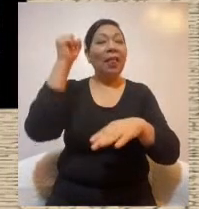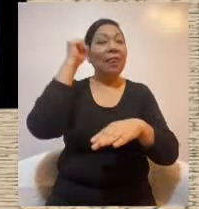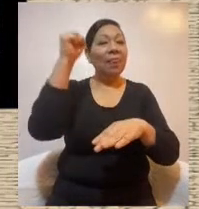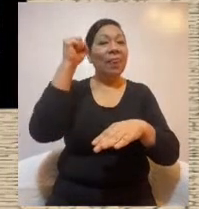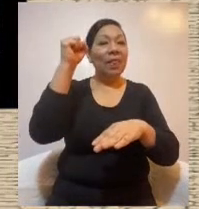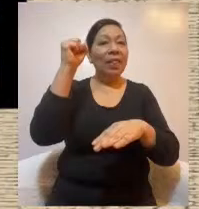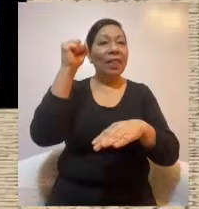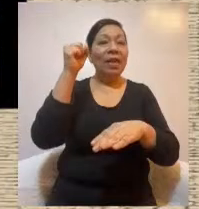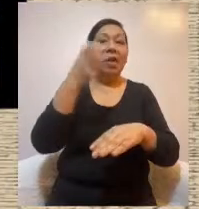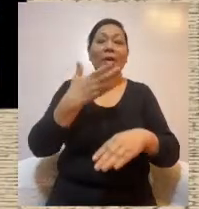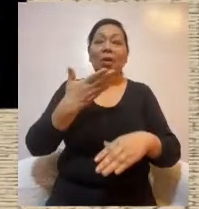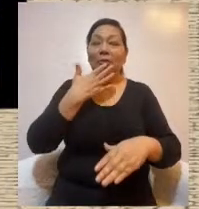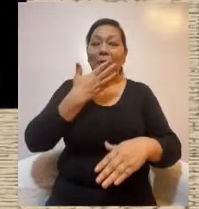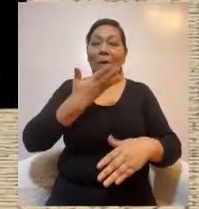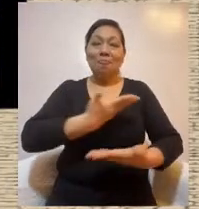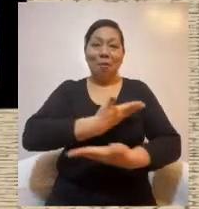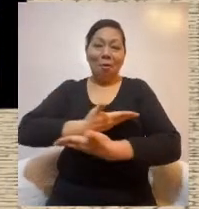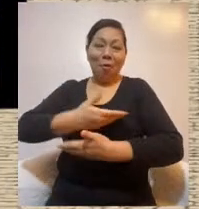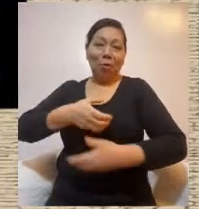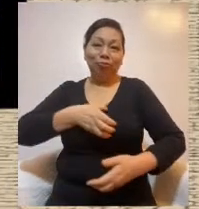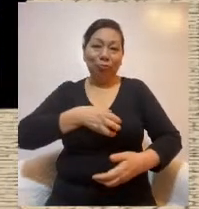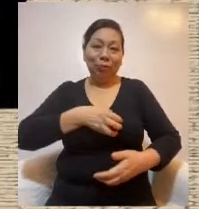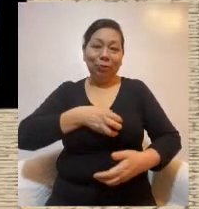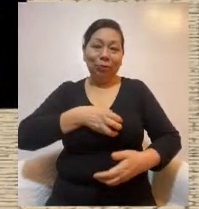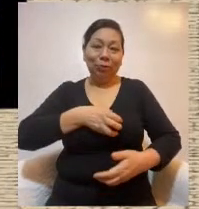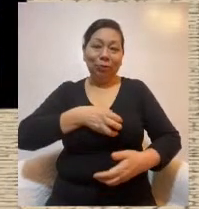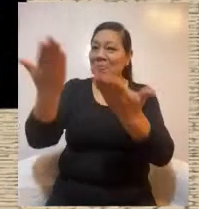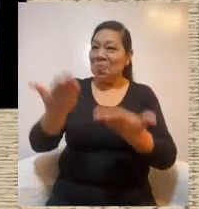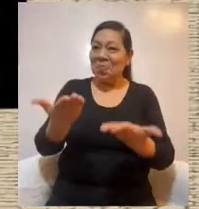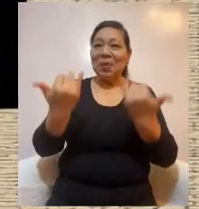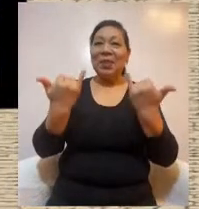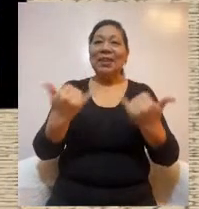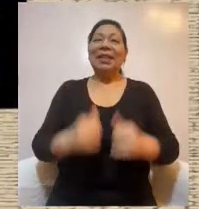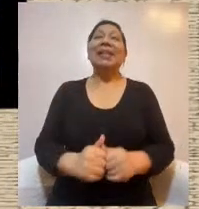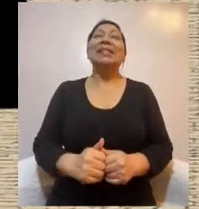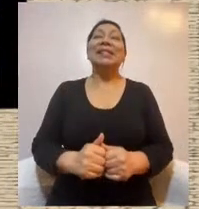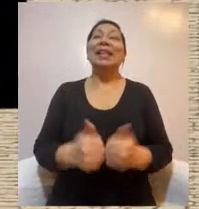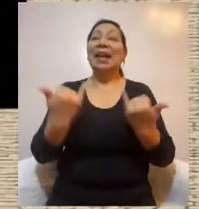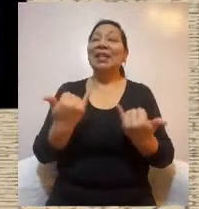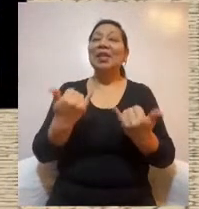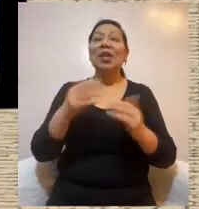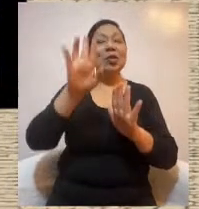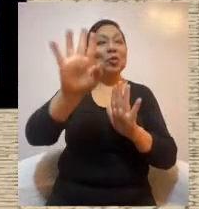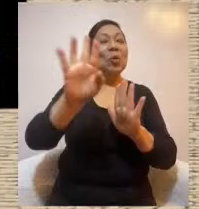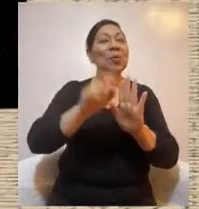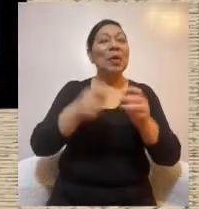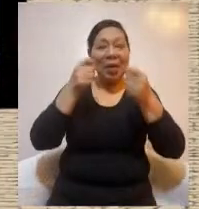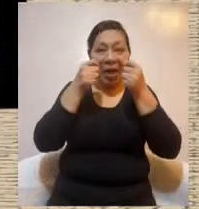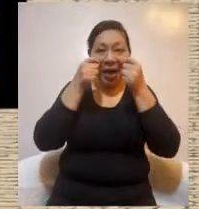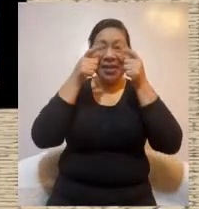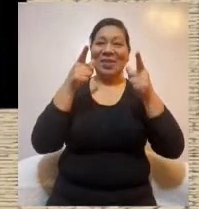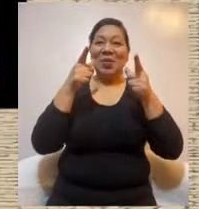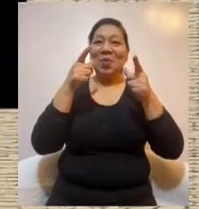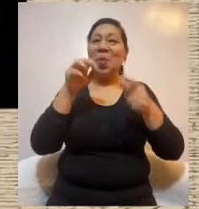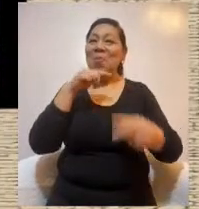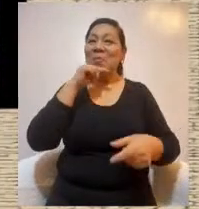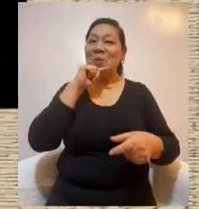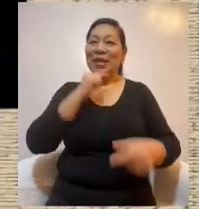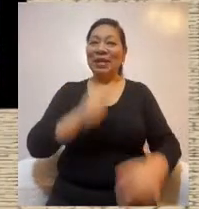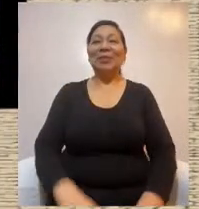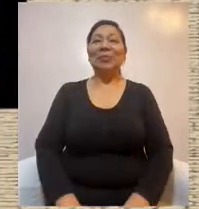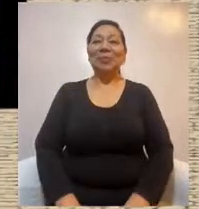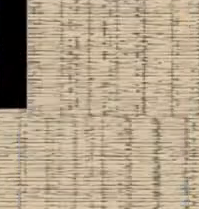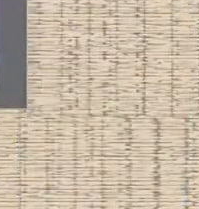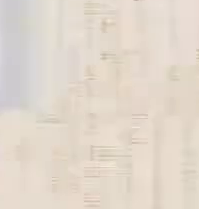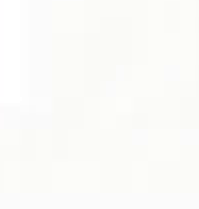el derecho a la lactancia materna. Bienvenidos y bienvenidas a este su programa Richari